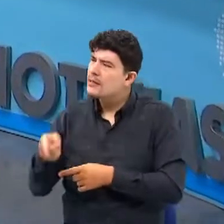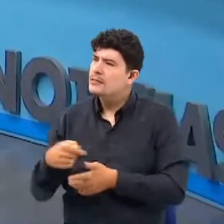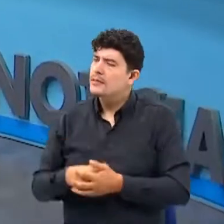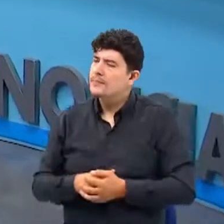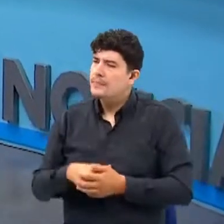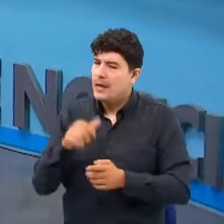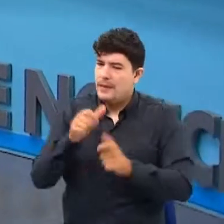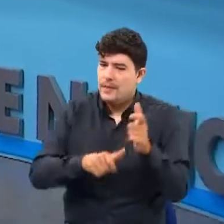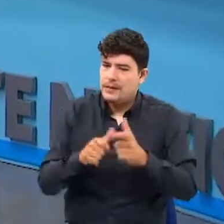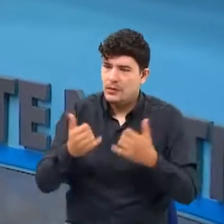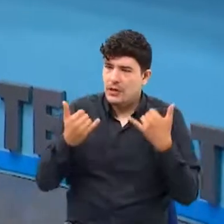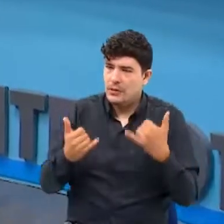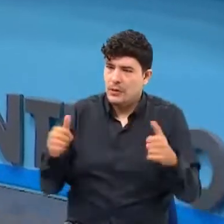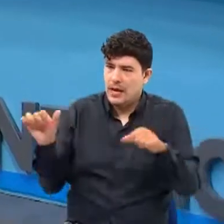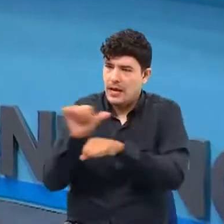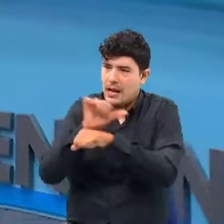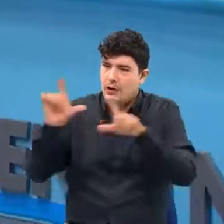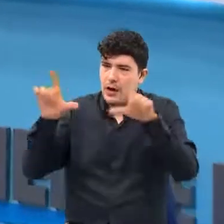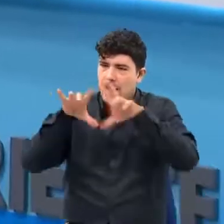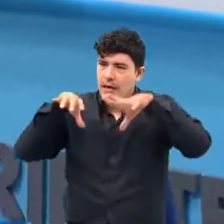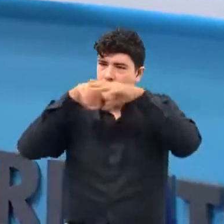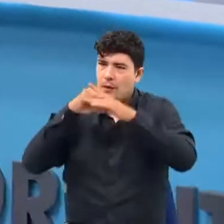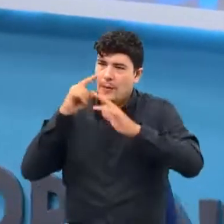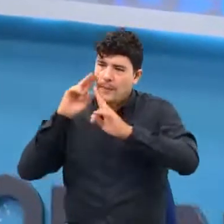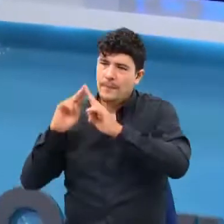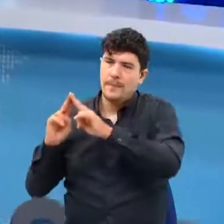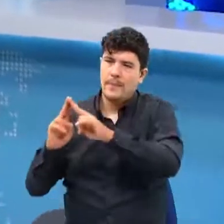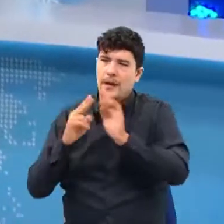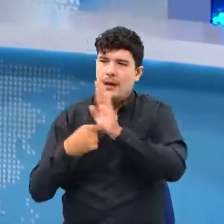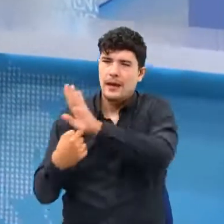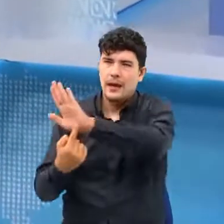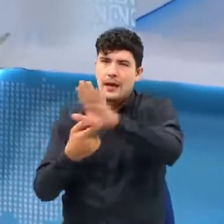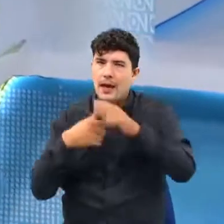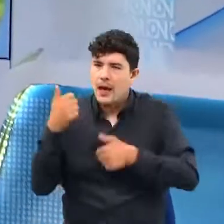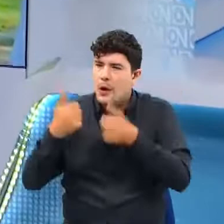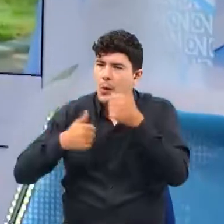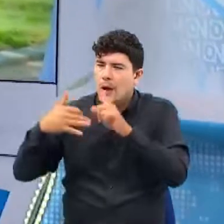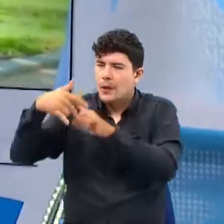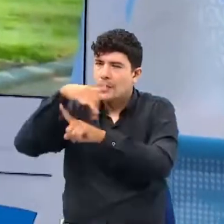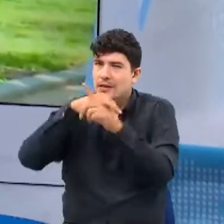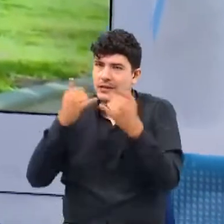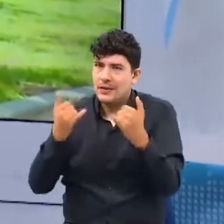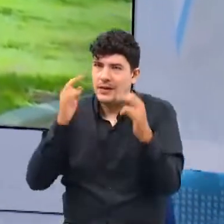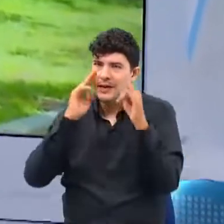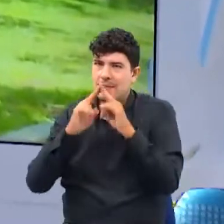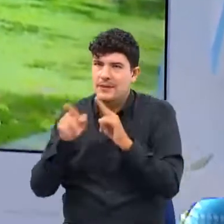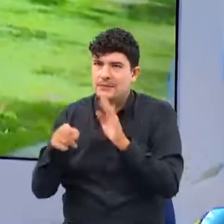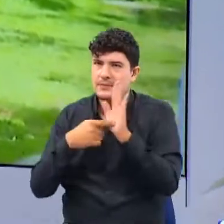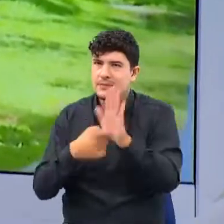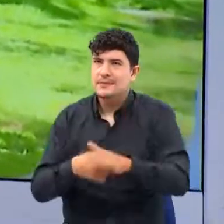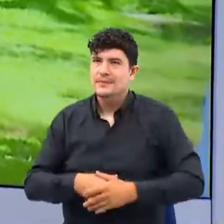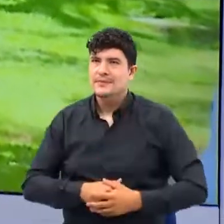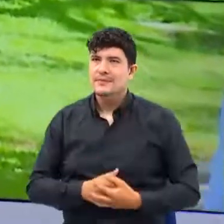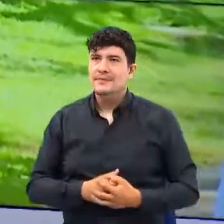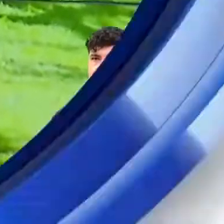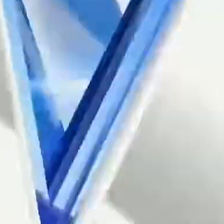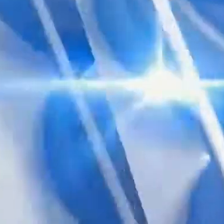ve esta gran móvil del Canal TRO, que los ve ustedes transmitiendo? ¿Cuál es el panorama que se vive en este momento?